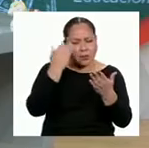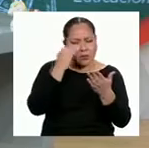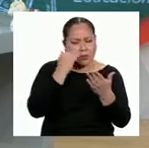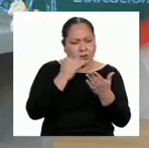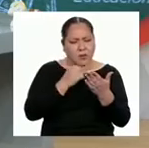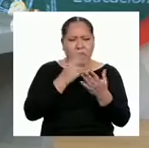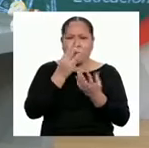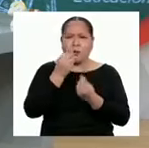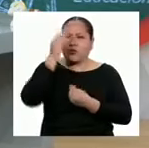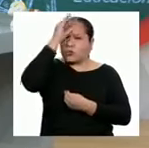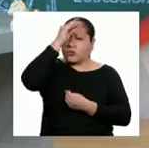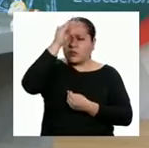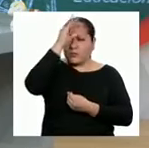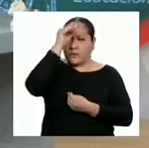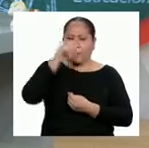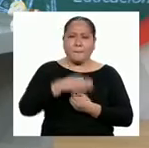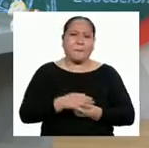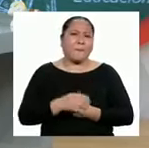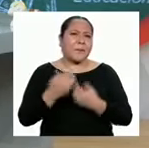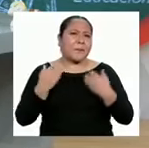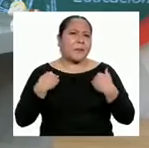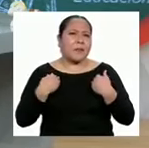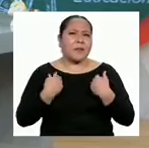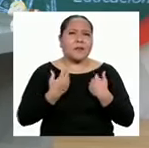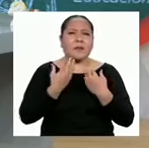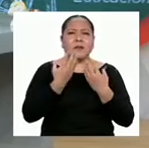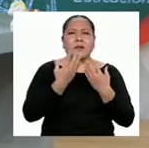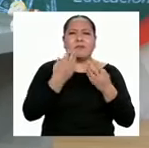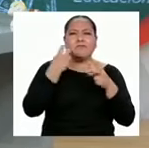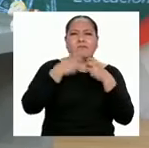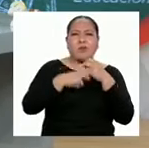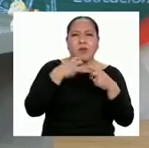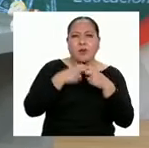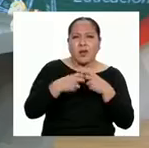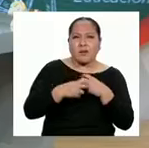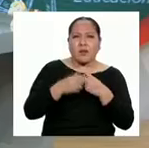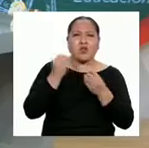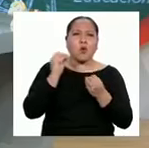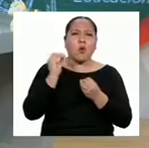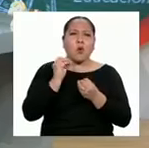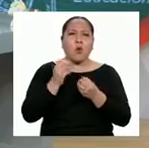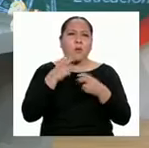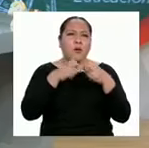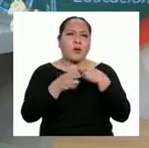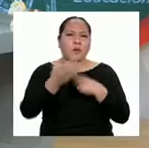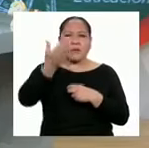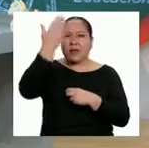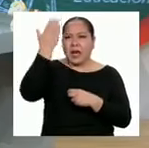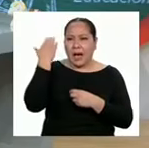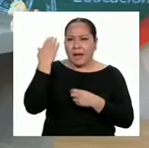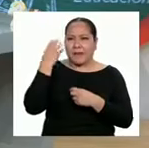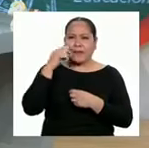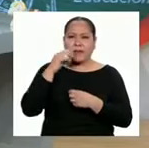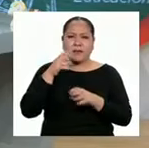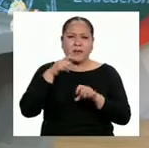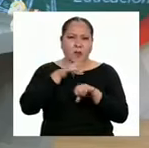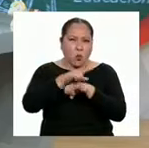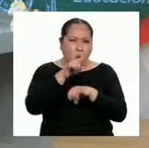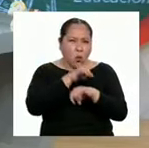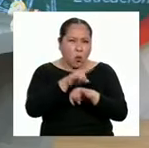muchas chicas y chicos están teniendo problemas o han tenido problemas de bullying en sus